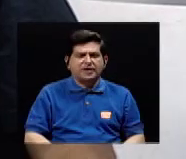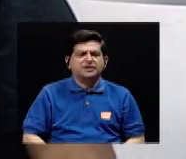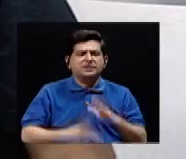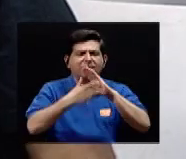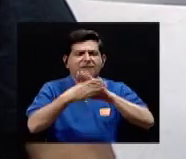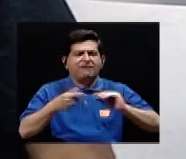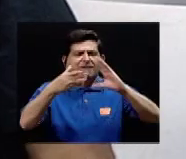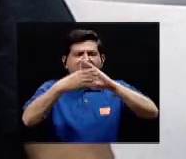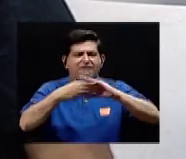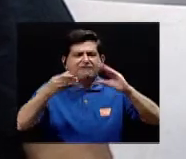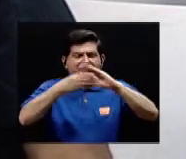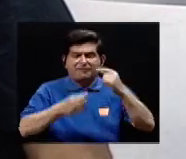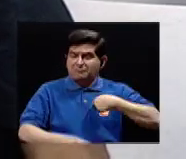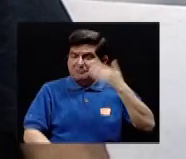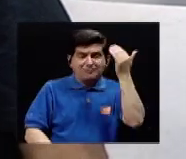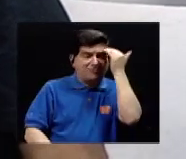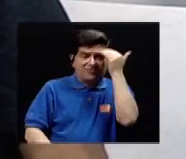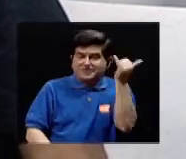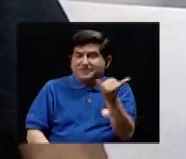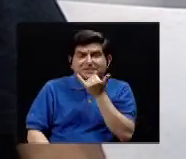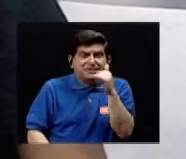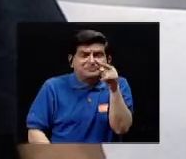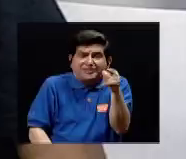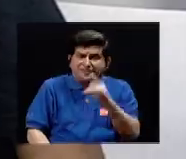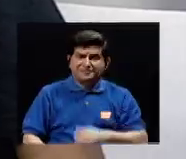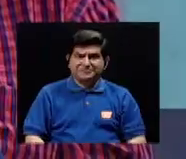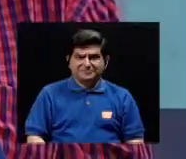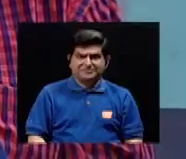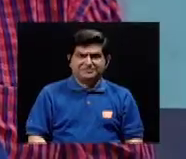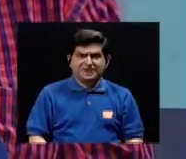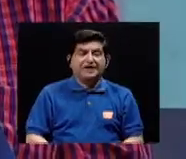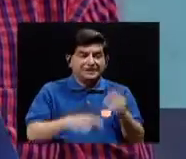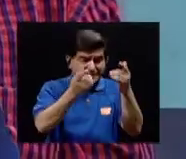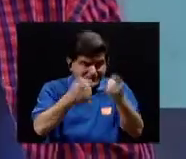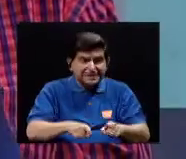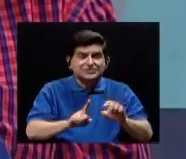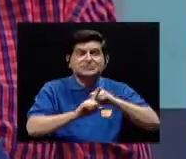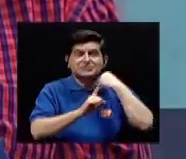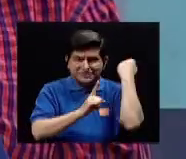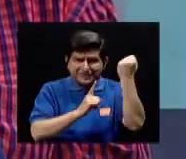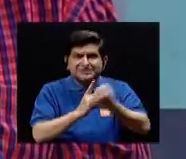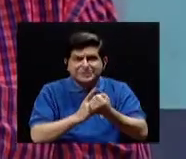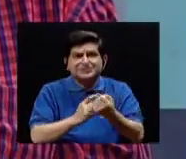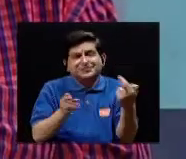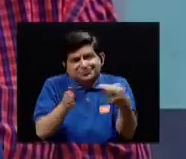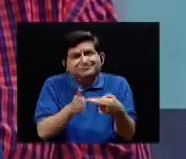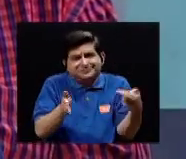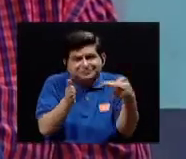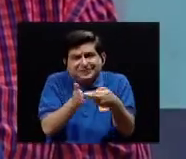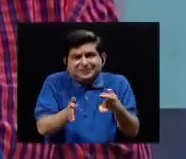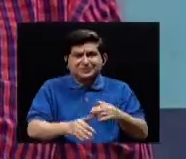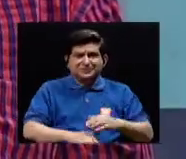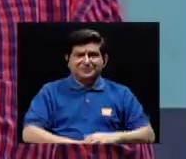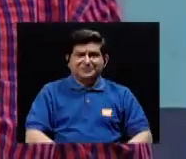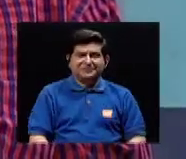esa línea narrativa, incluso si no sabe uno lo que va a pasar y va pasando, valga la